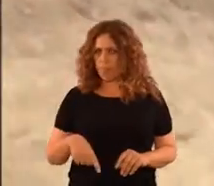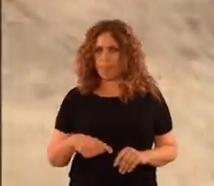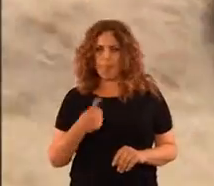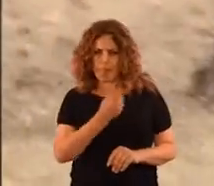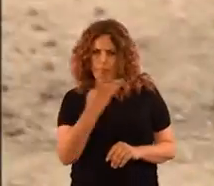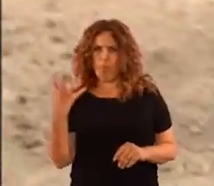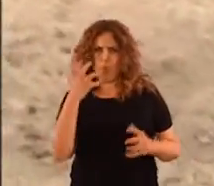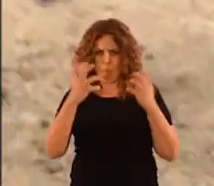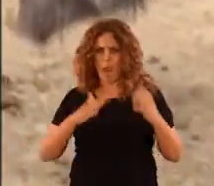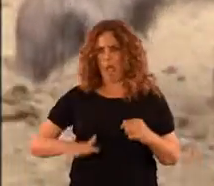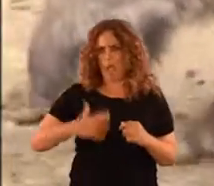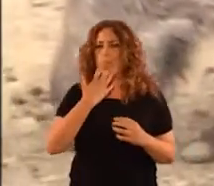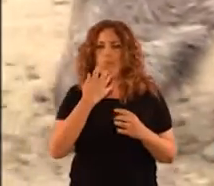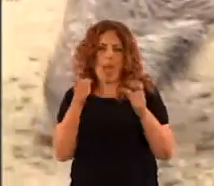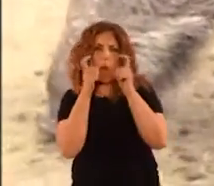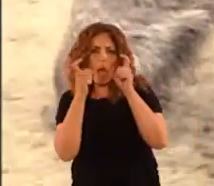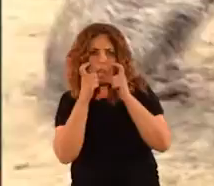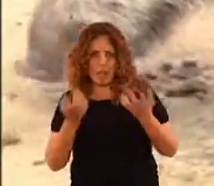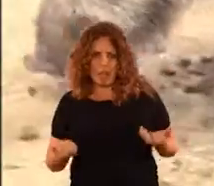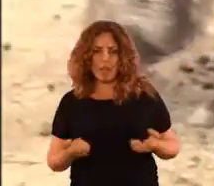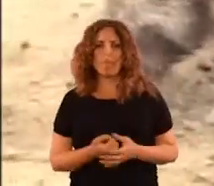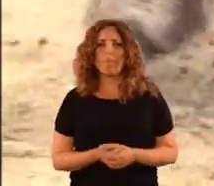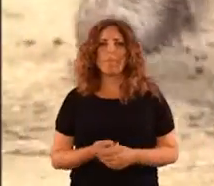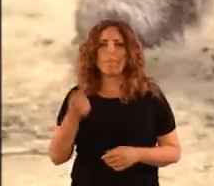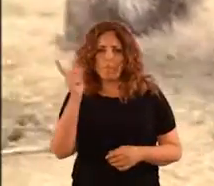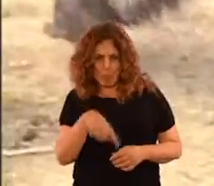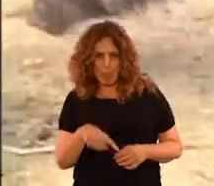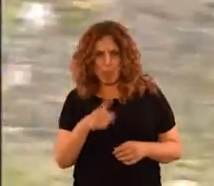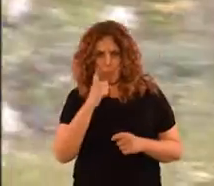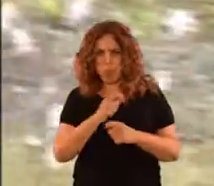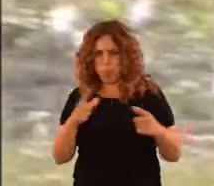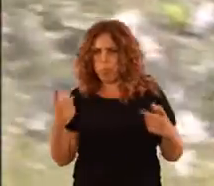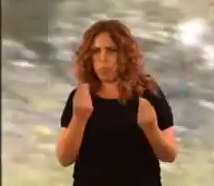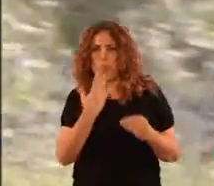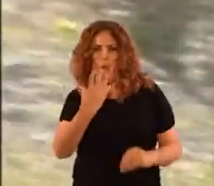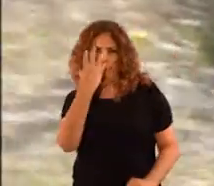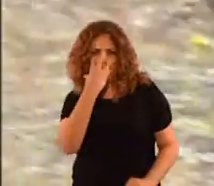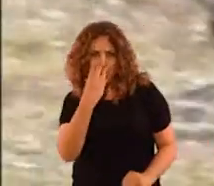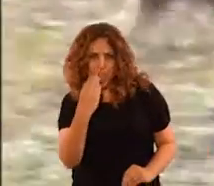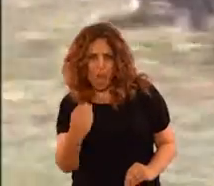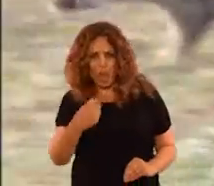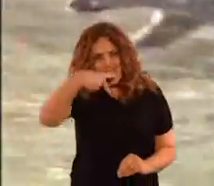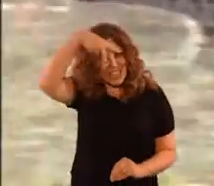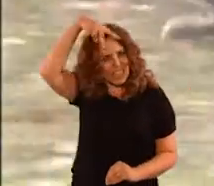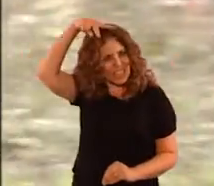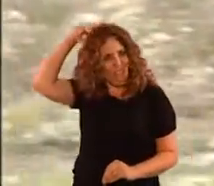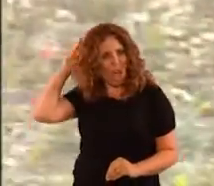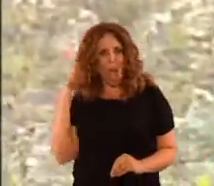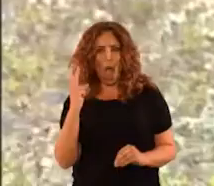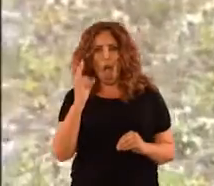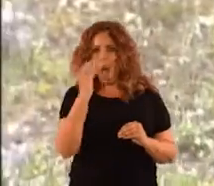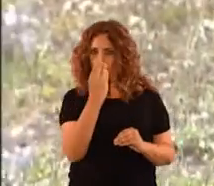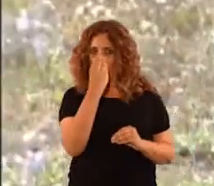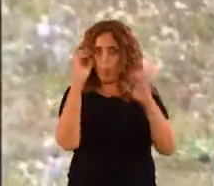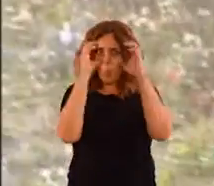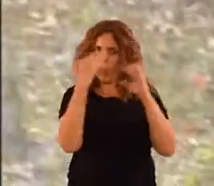Con ellos conviven mamíferos de gran tamaño, como el jabalí, y depredadores cada vez más escasos, como el zorro, el tejón,